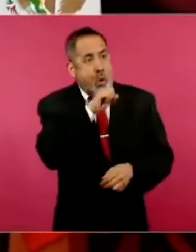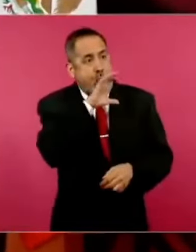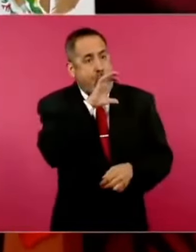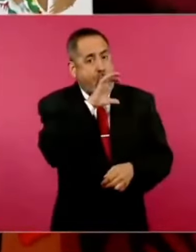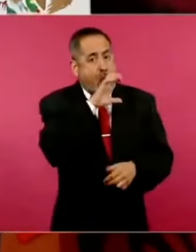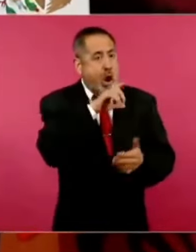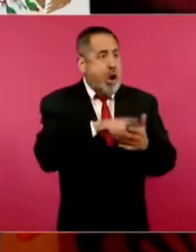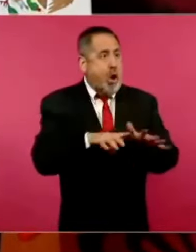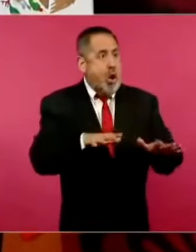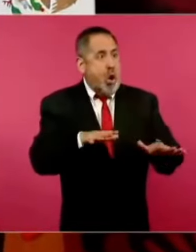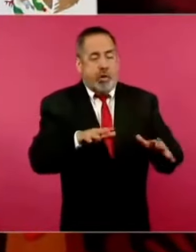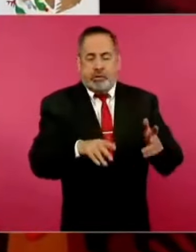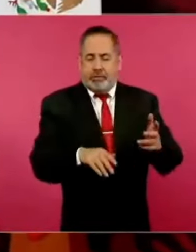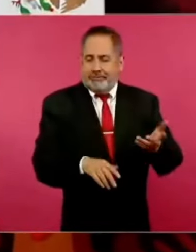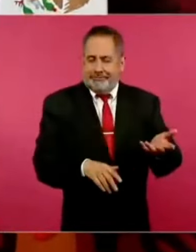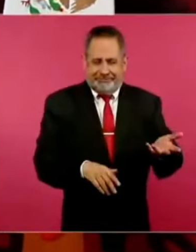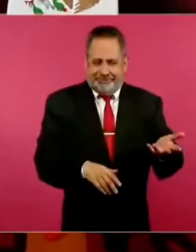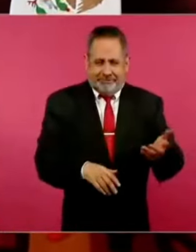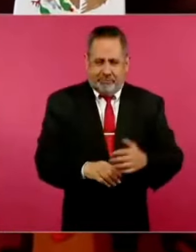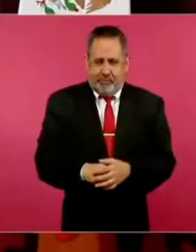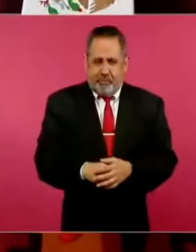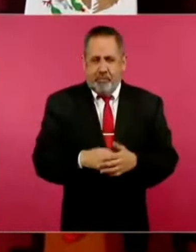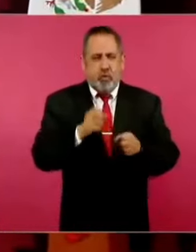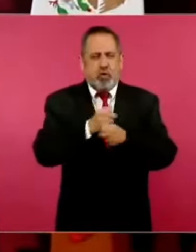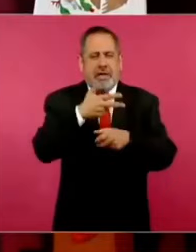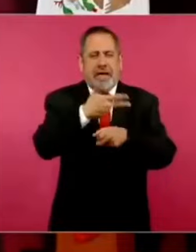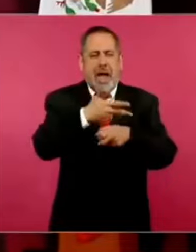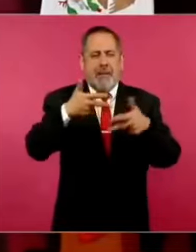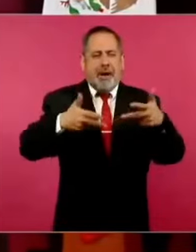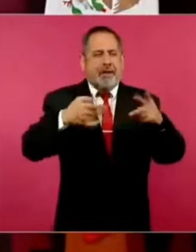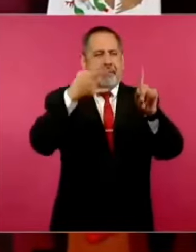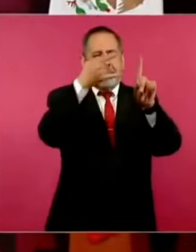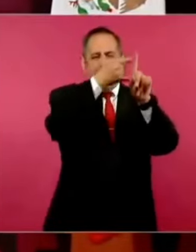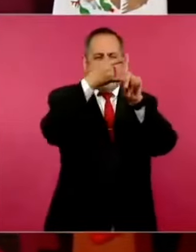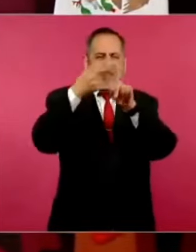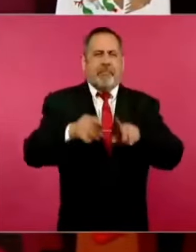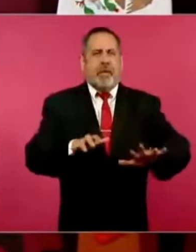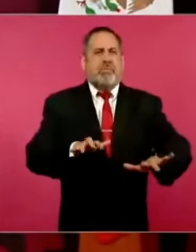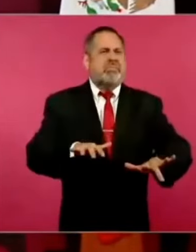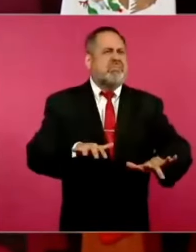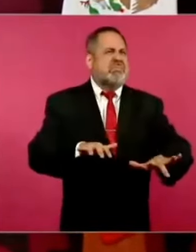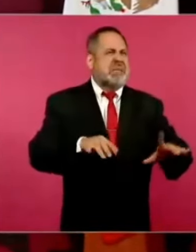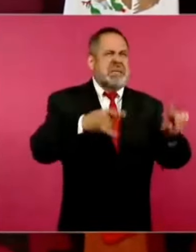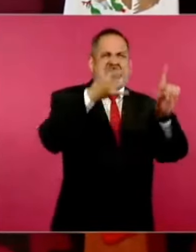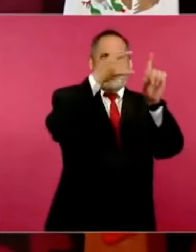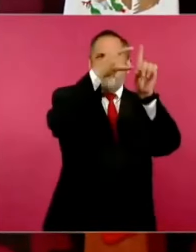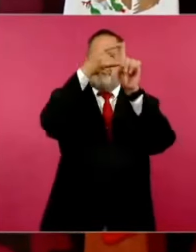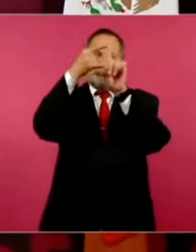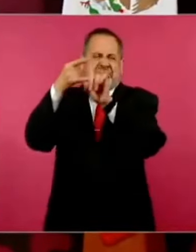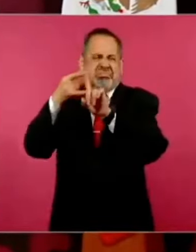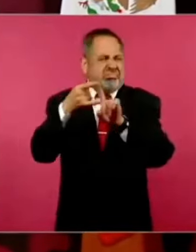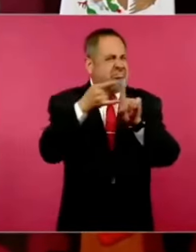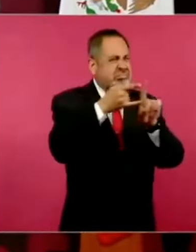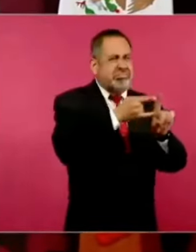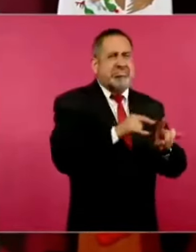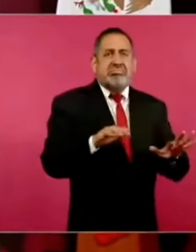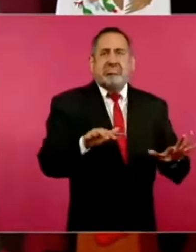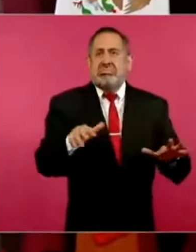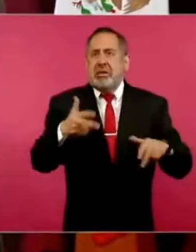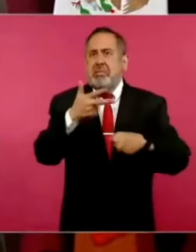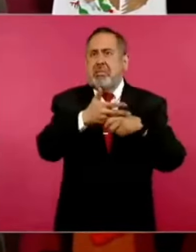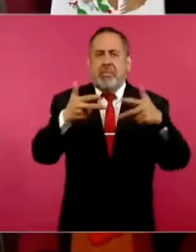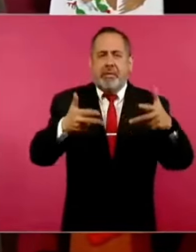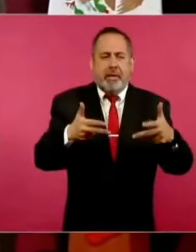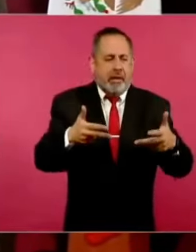¡Oh! ¡Oh! Por las cámaras y todo. Y resulta que